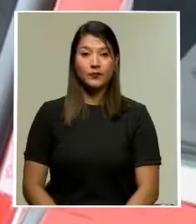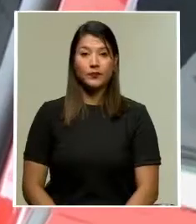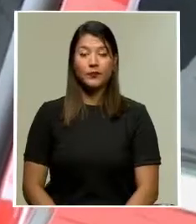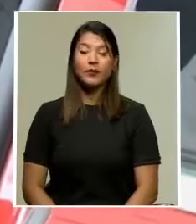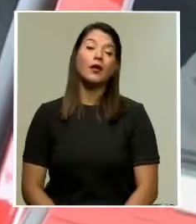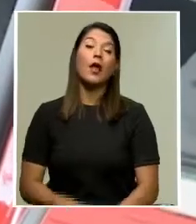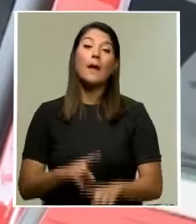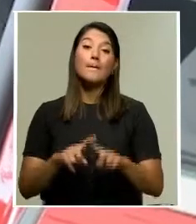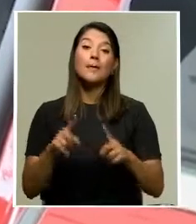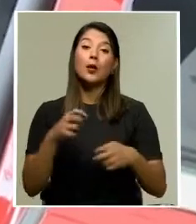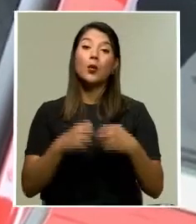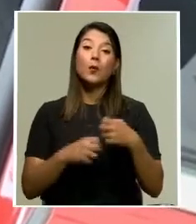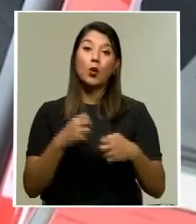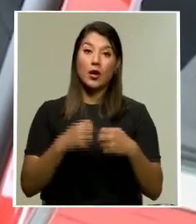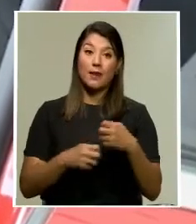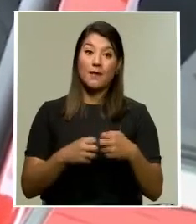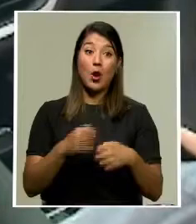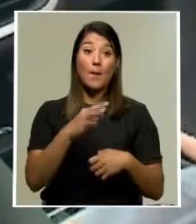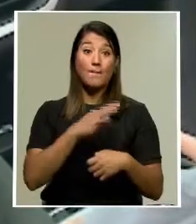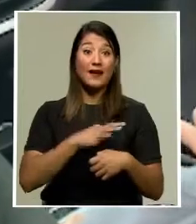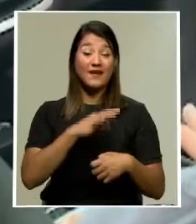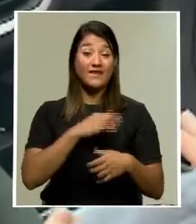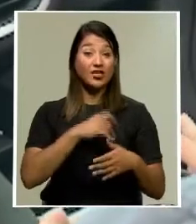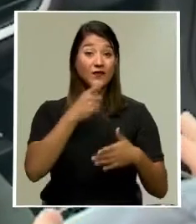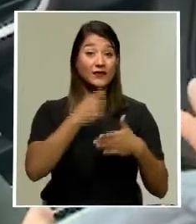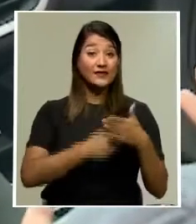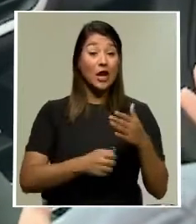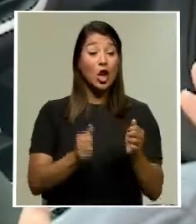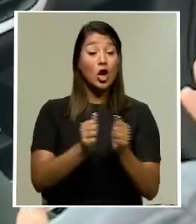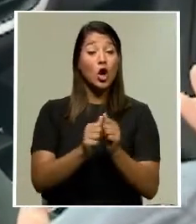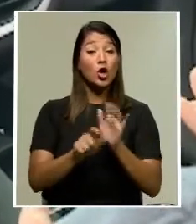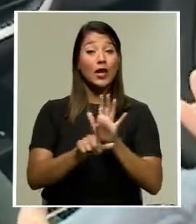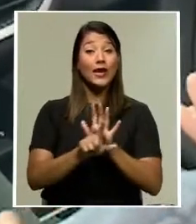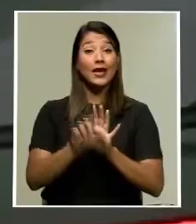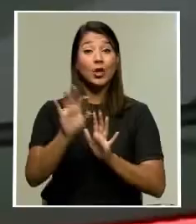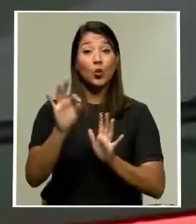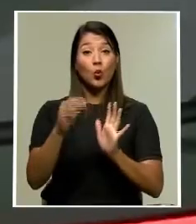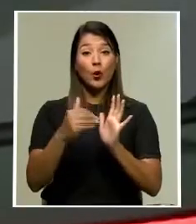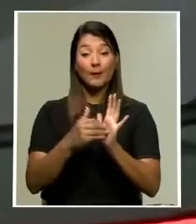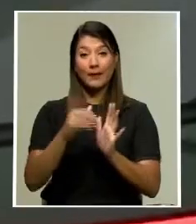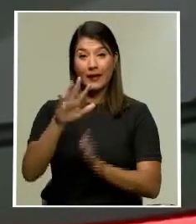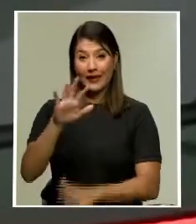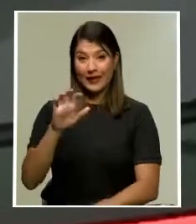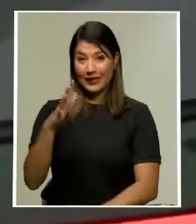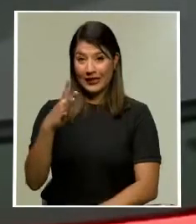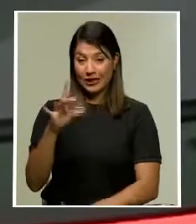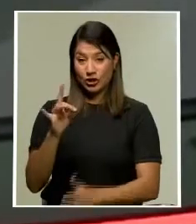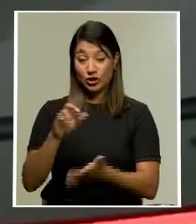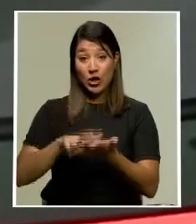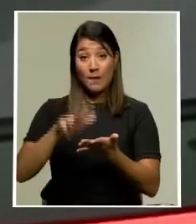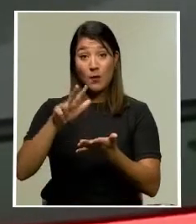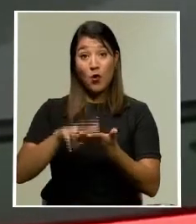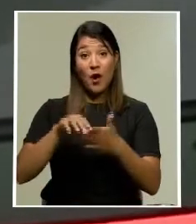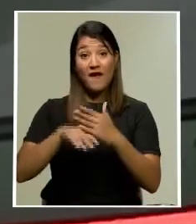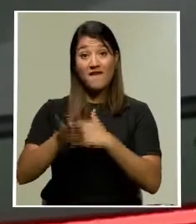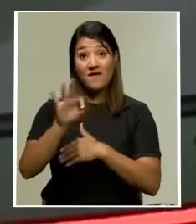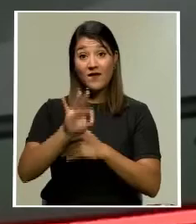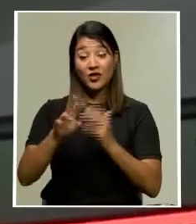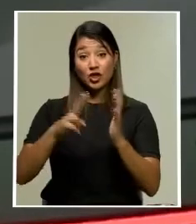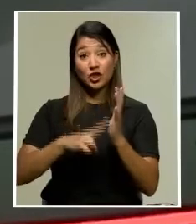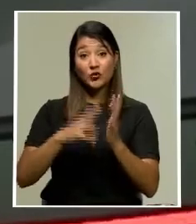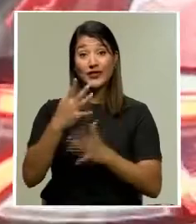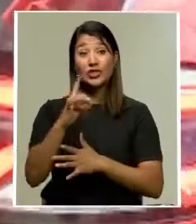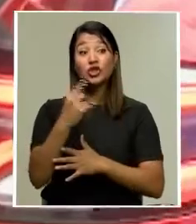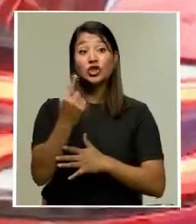El problema es que los mayores beneficios fiscales creados con la Ley 9.518, aprobada en febrero del 2018, se otorgan a los